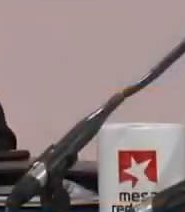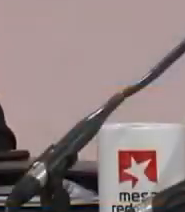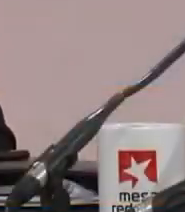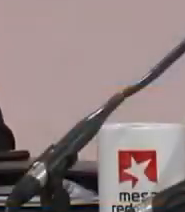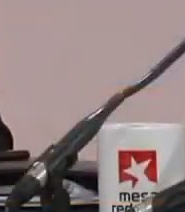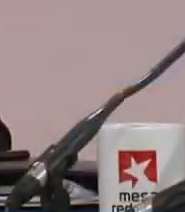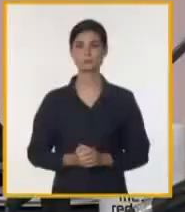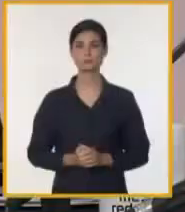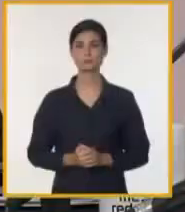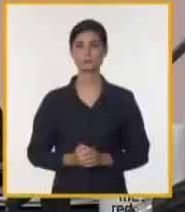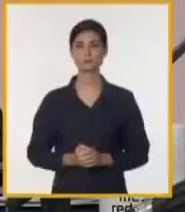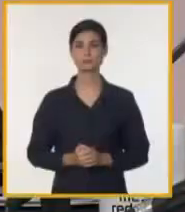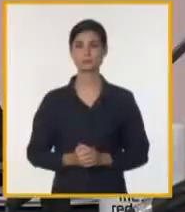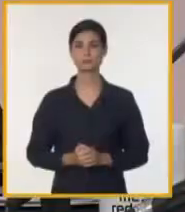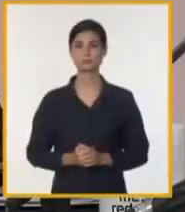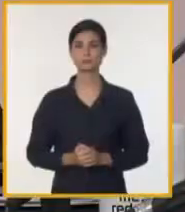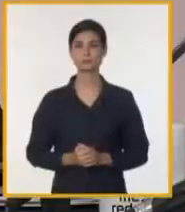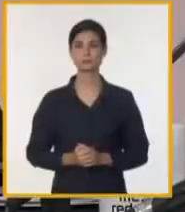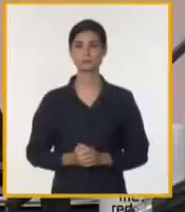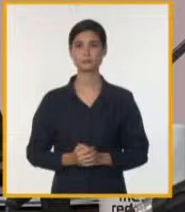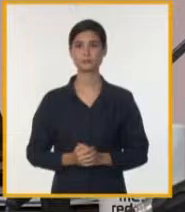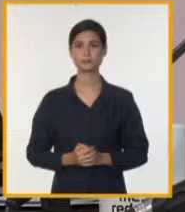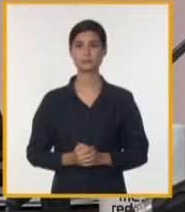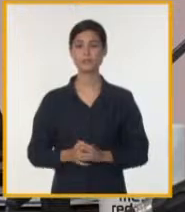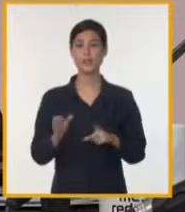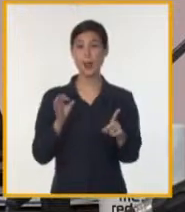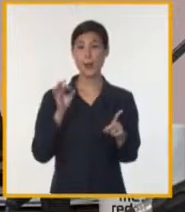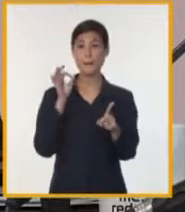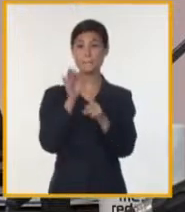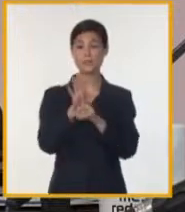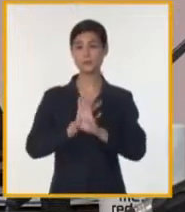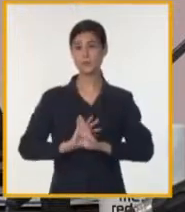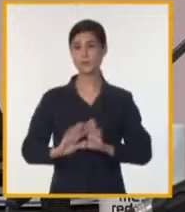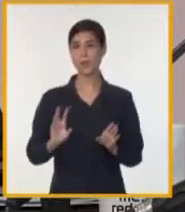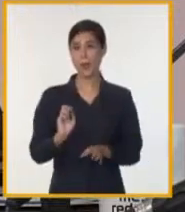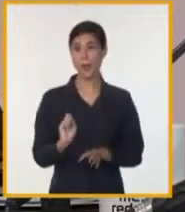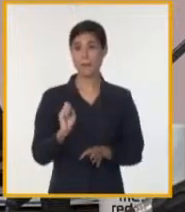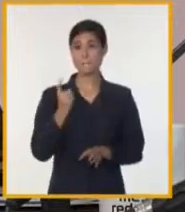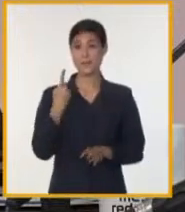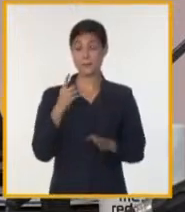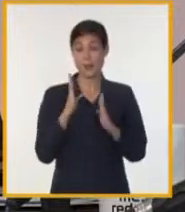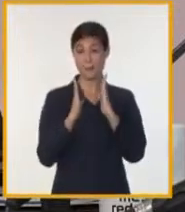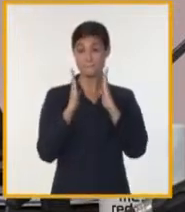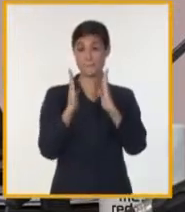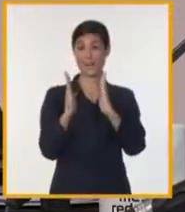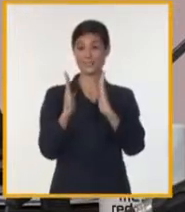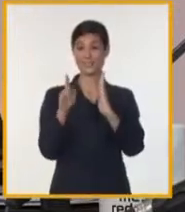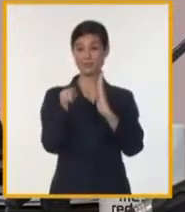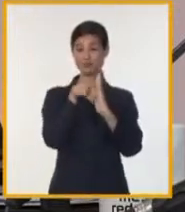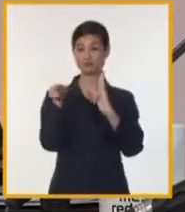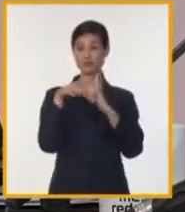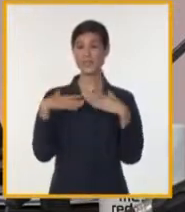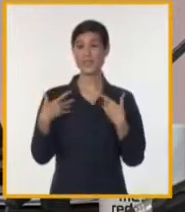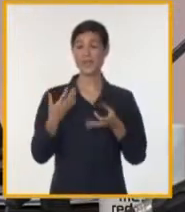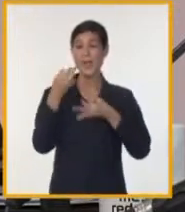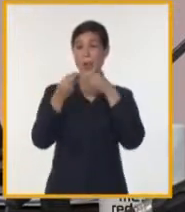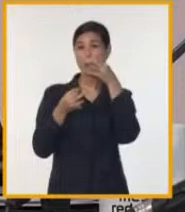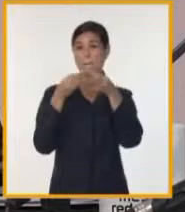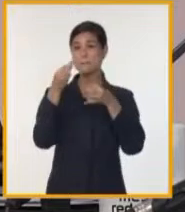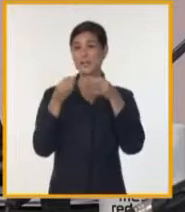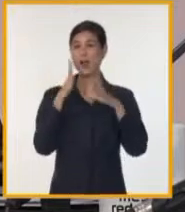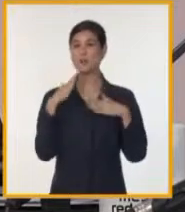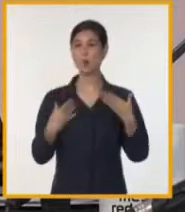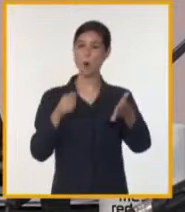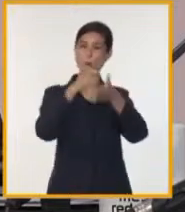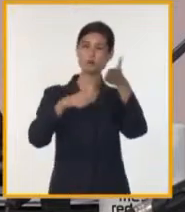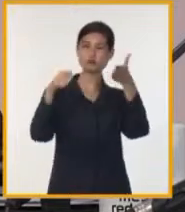Bueno, comenzamos la primera de dos mesas redondas destinadas a hablar sobre la composición, las misiones, las tareas que hoy